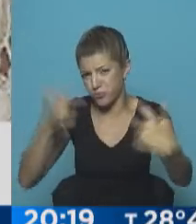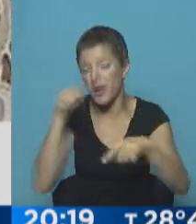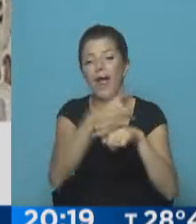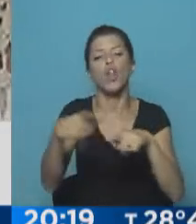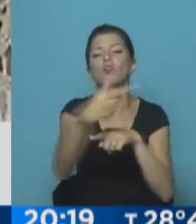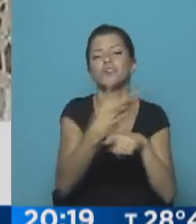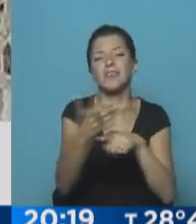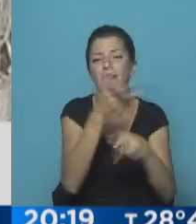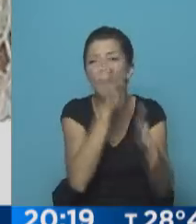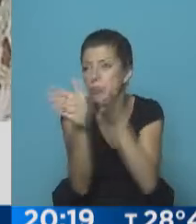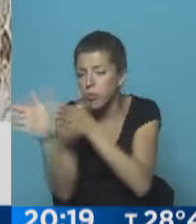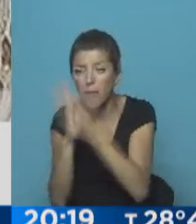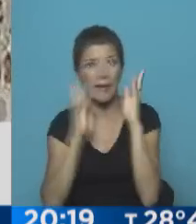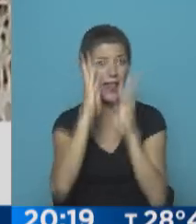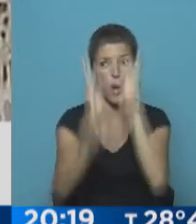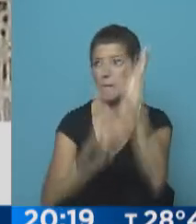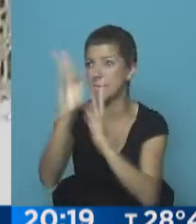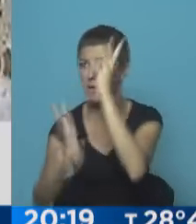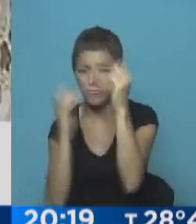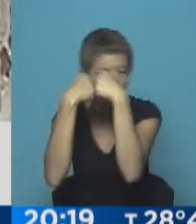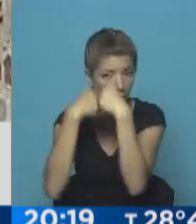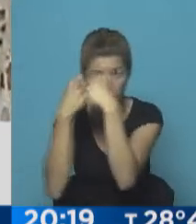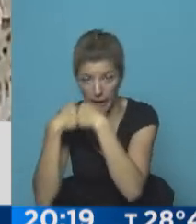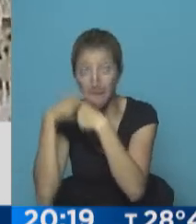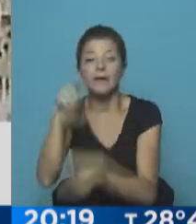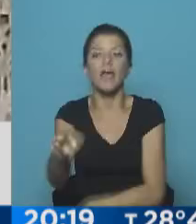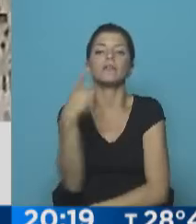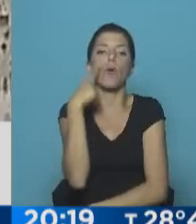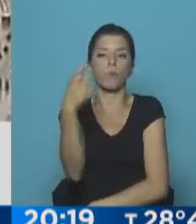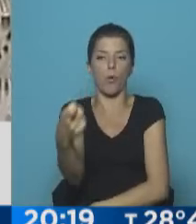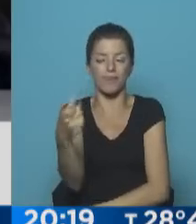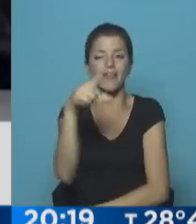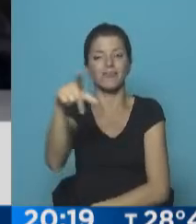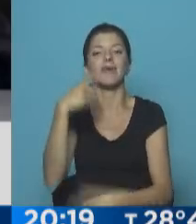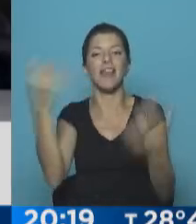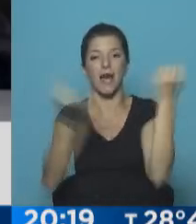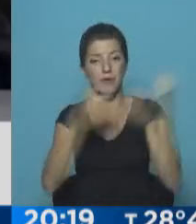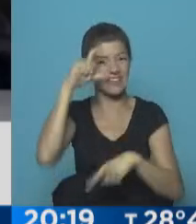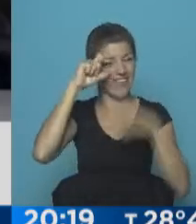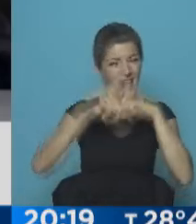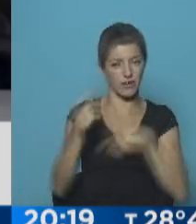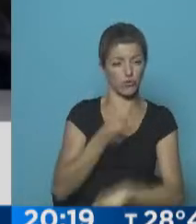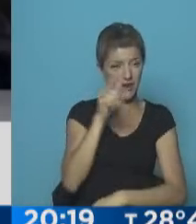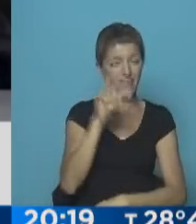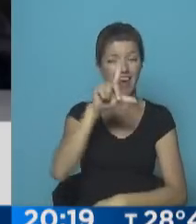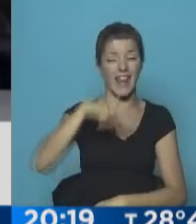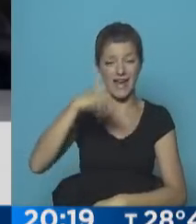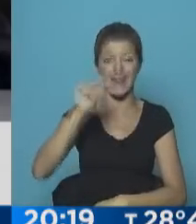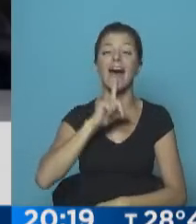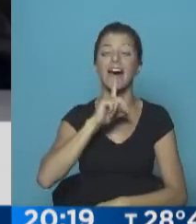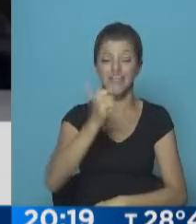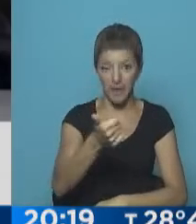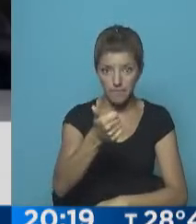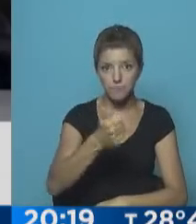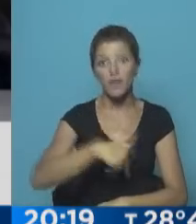maleza, son descubiertos porque ahí descubren una camioneta, la camioneta de la ex suegra de Cristian Lanata, y se produce un